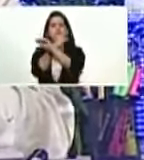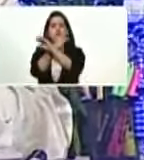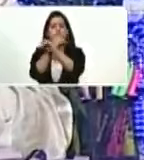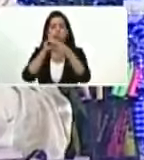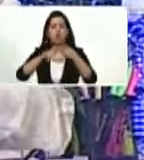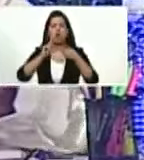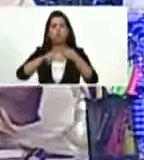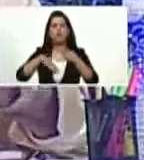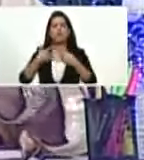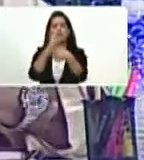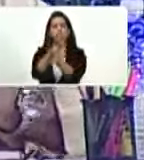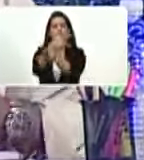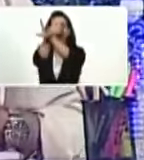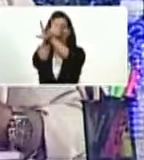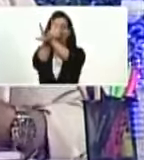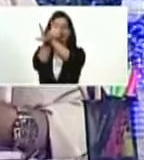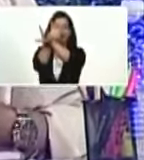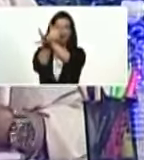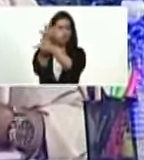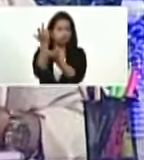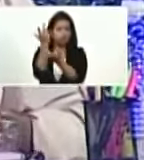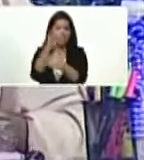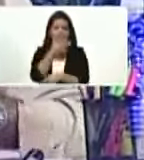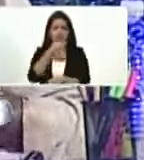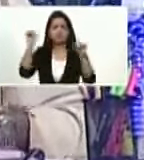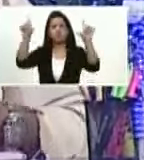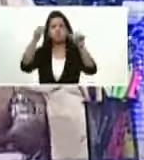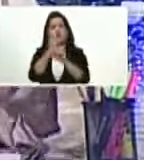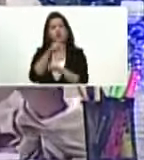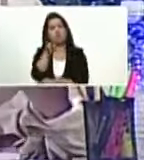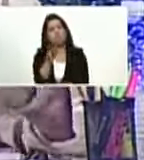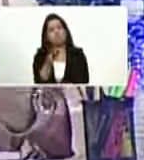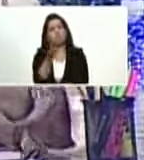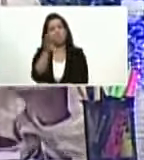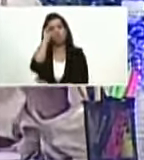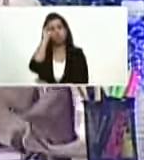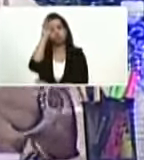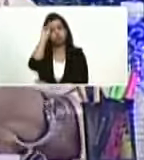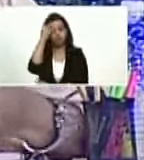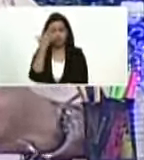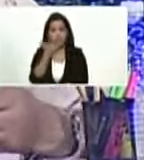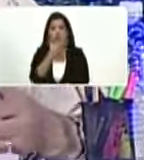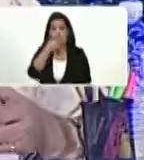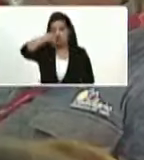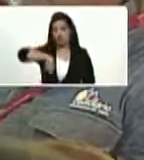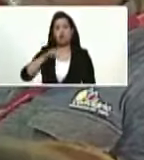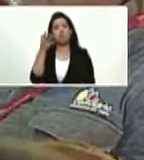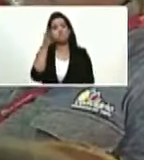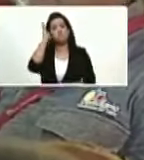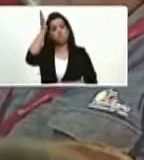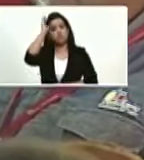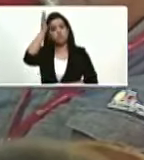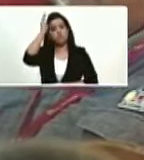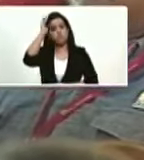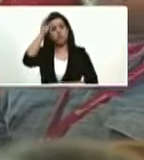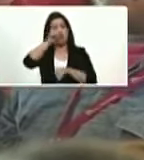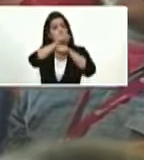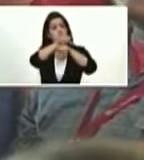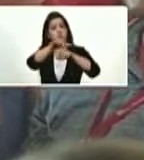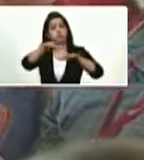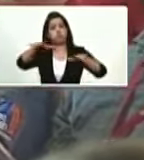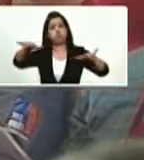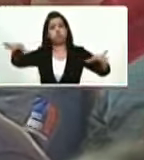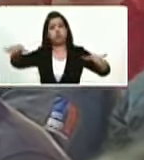de comunicación donde pueden multiplicarse las posibilidades de formar a